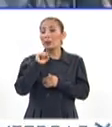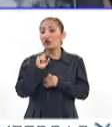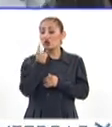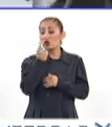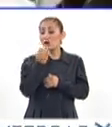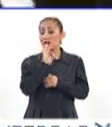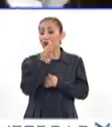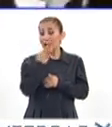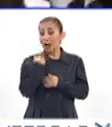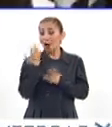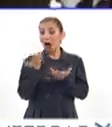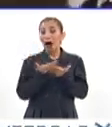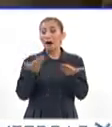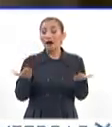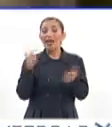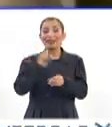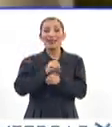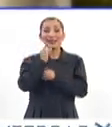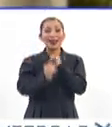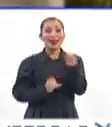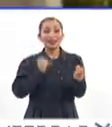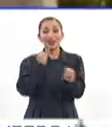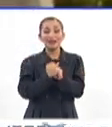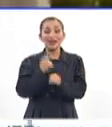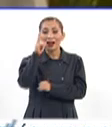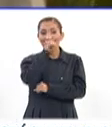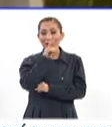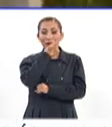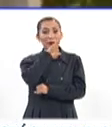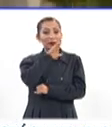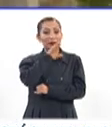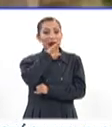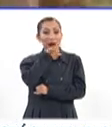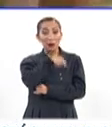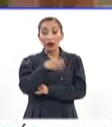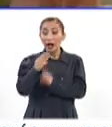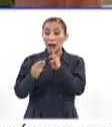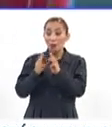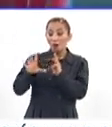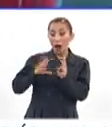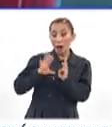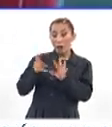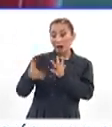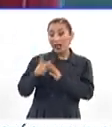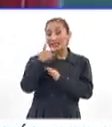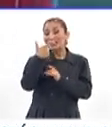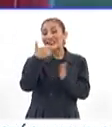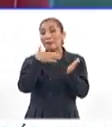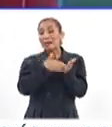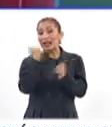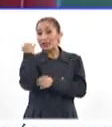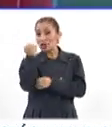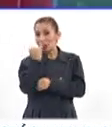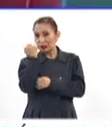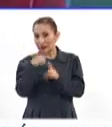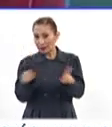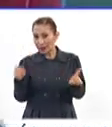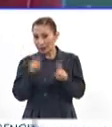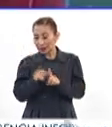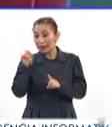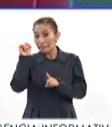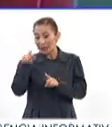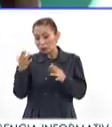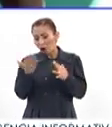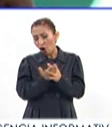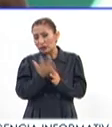21 de febrero para conmemorar el Día Internacional de la Lengua Materna, ya que en el mundo existen cerca de 7,000 idiomas, de los